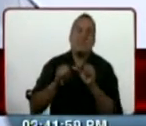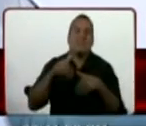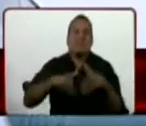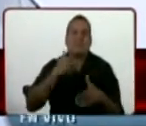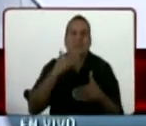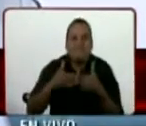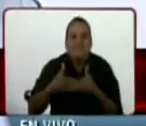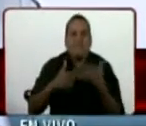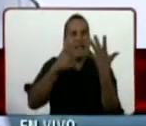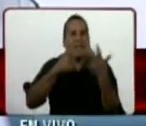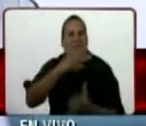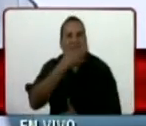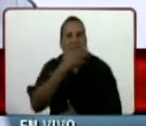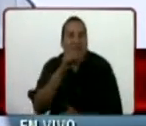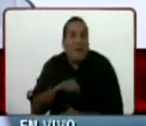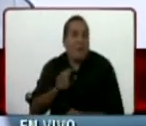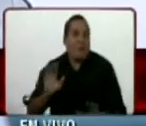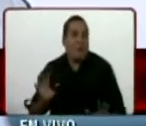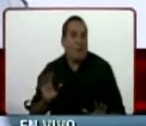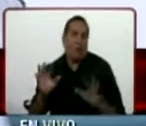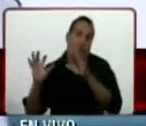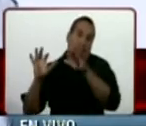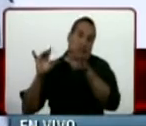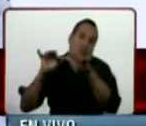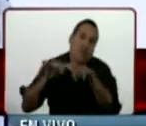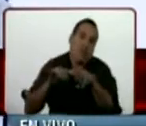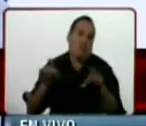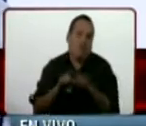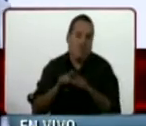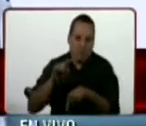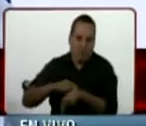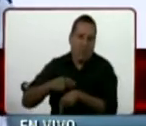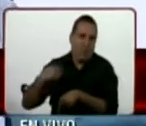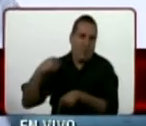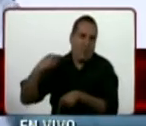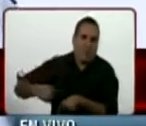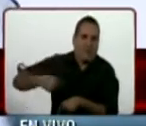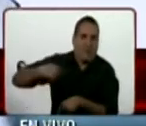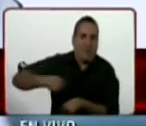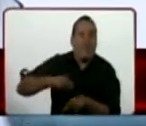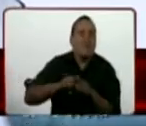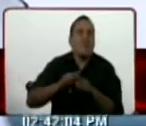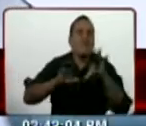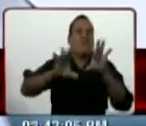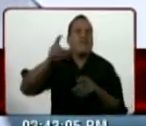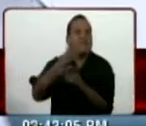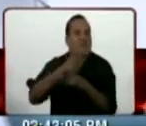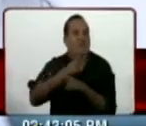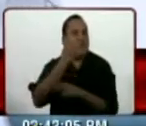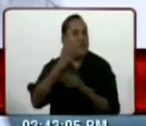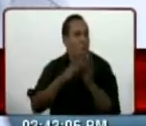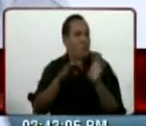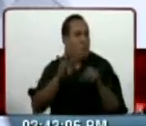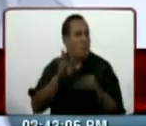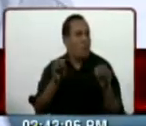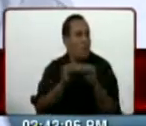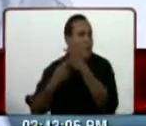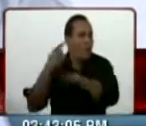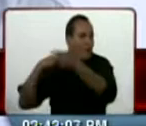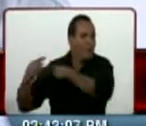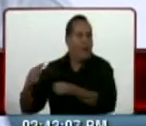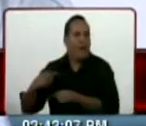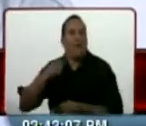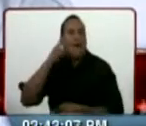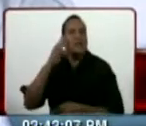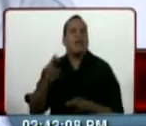me imagino, hay una gran afluencia, como ha pasado en otras elecciones, como el 15 de agosto del 2004, por ejemplo, el referéndum